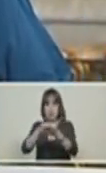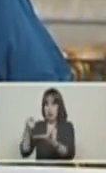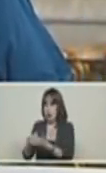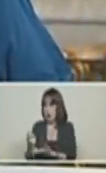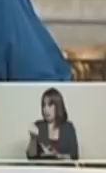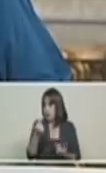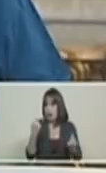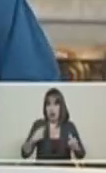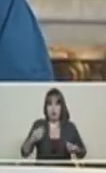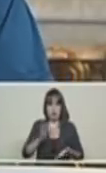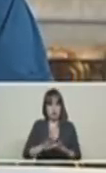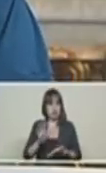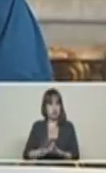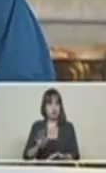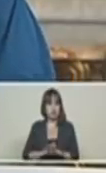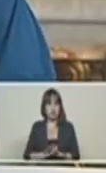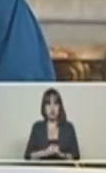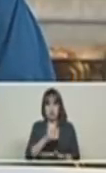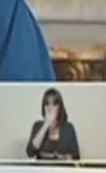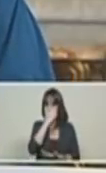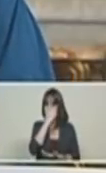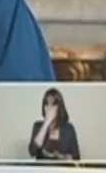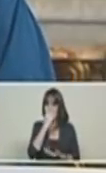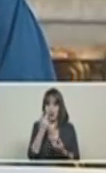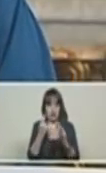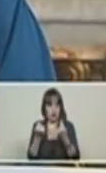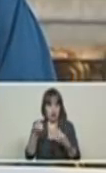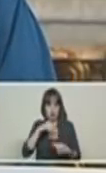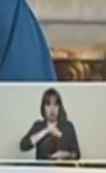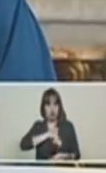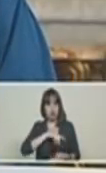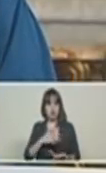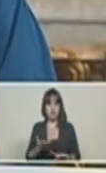tranquilo, y su dinerito en la mano.